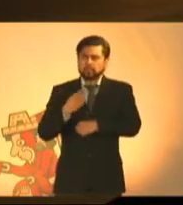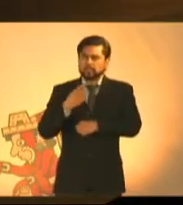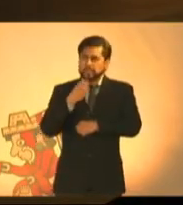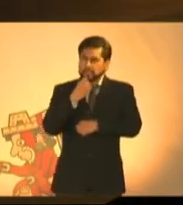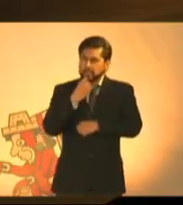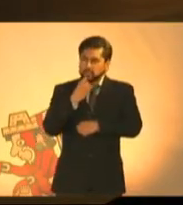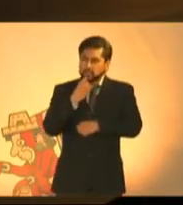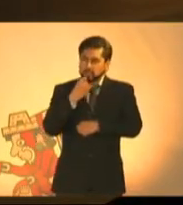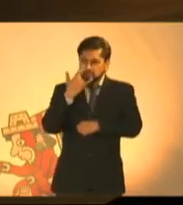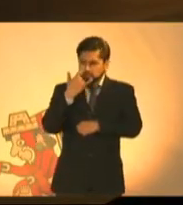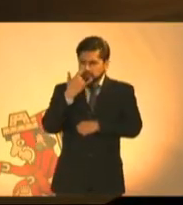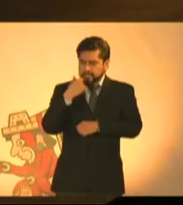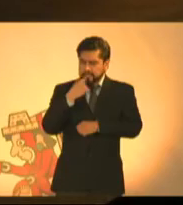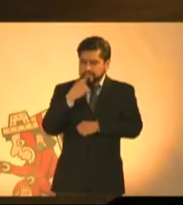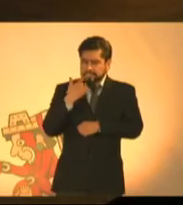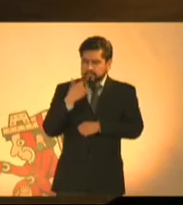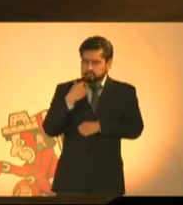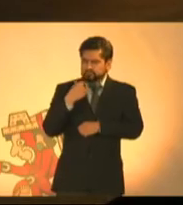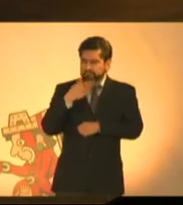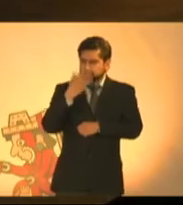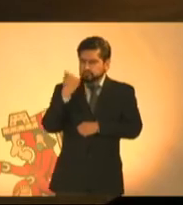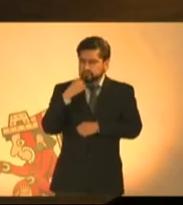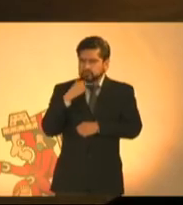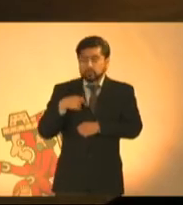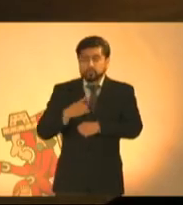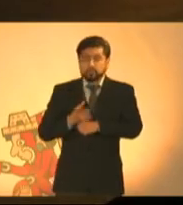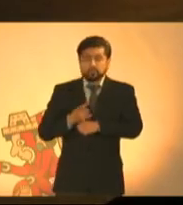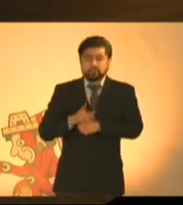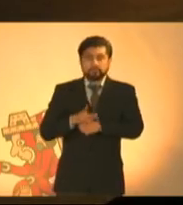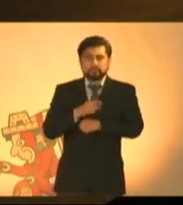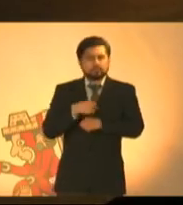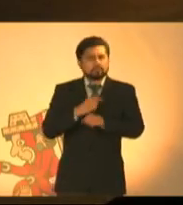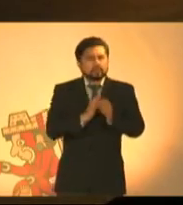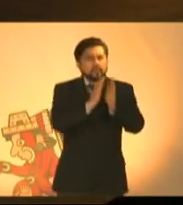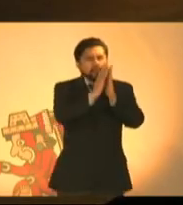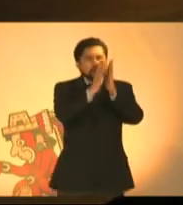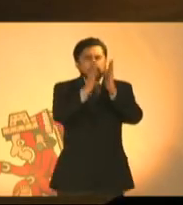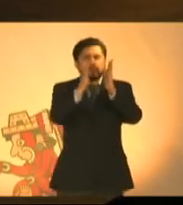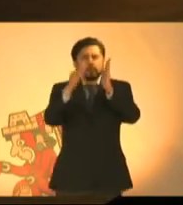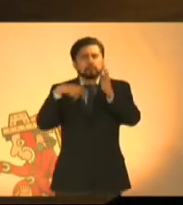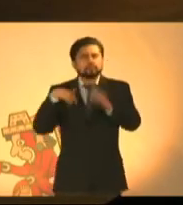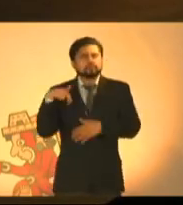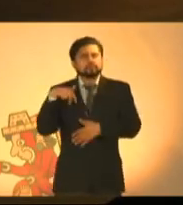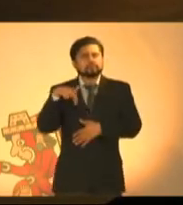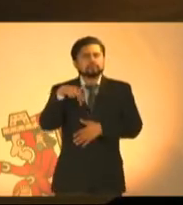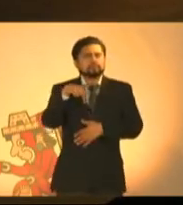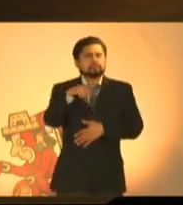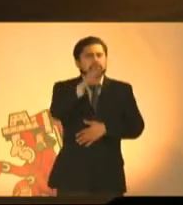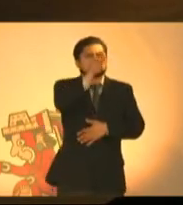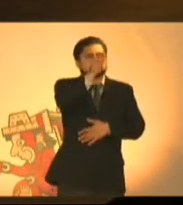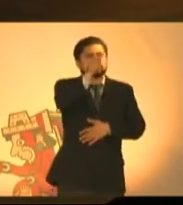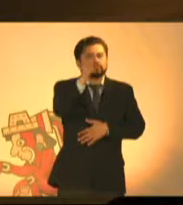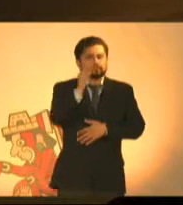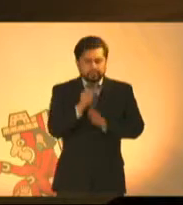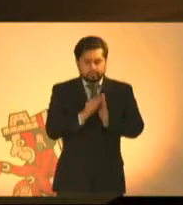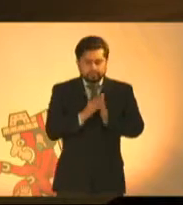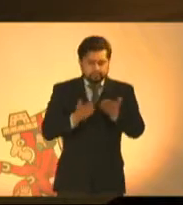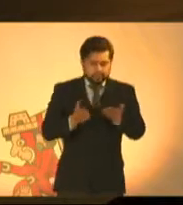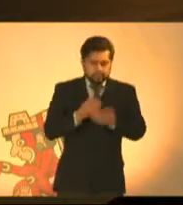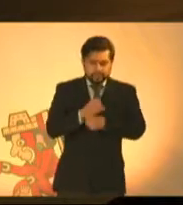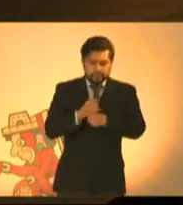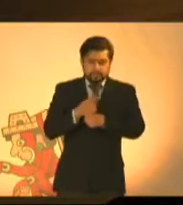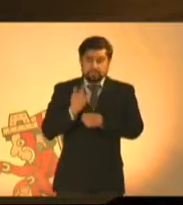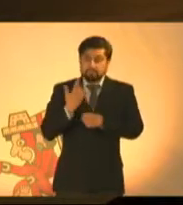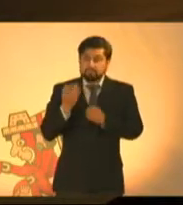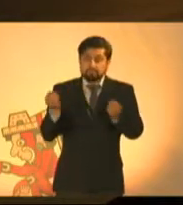pero no me suena demasiado tuve que meterme en la parte de mi librero que está en el garage a encontrar que había sobre ayacucho no había